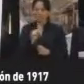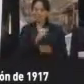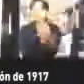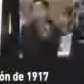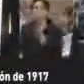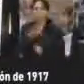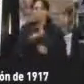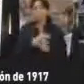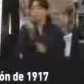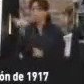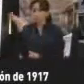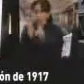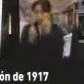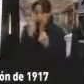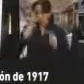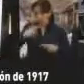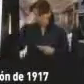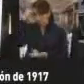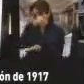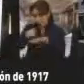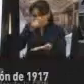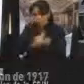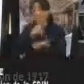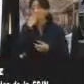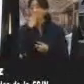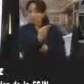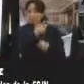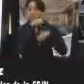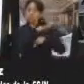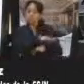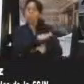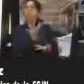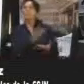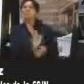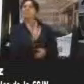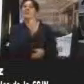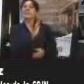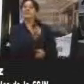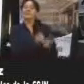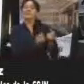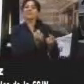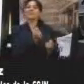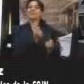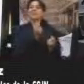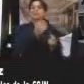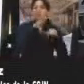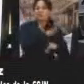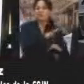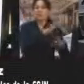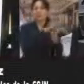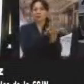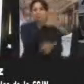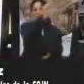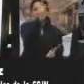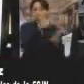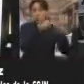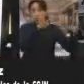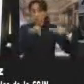Algunos autores hablan del desmantelamiento de la Constitución de 17. O sea, es decir, mucho de lo que aquí se va a